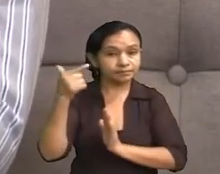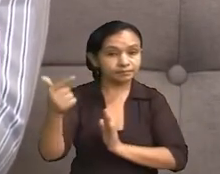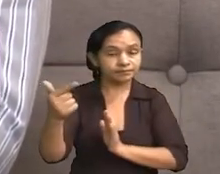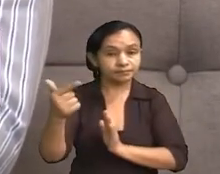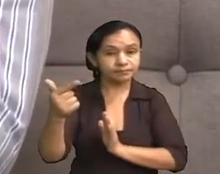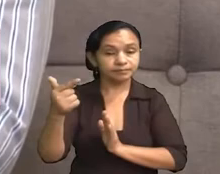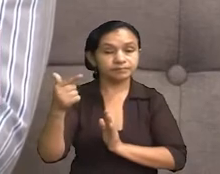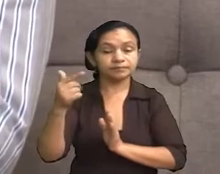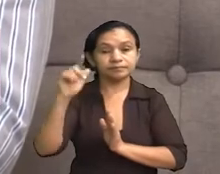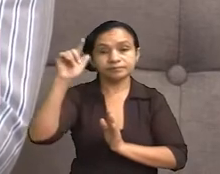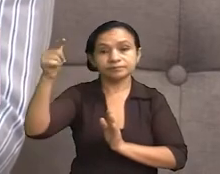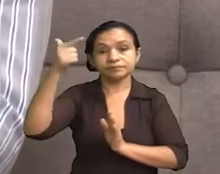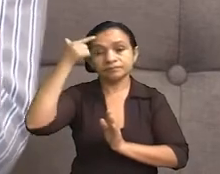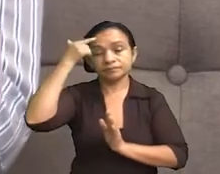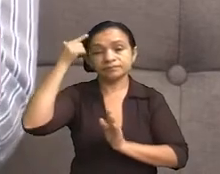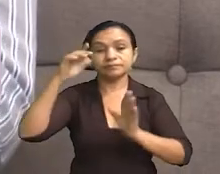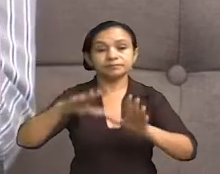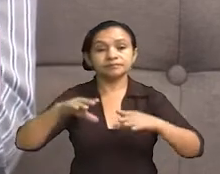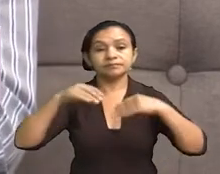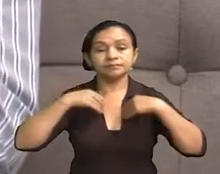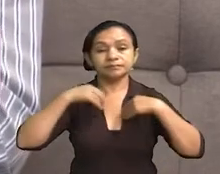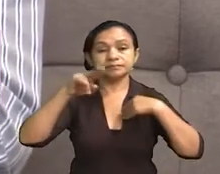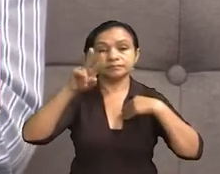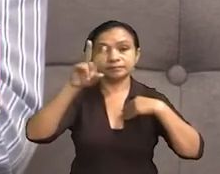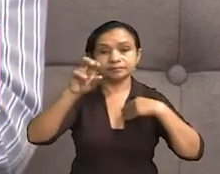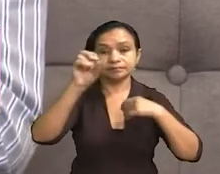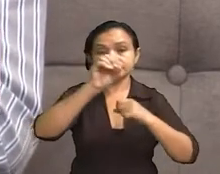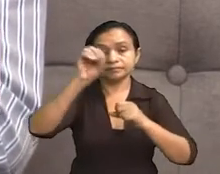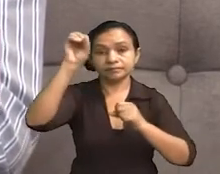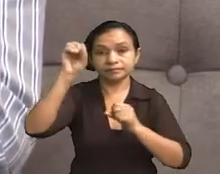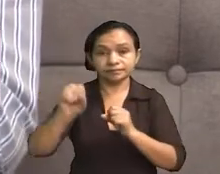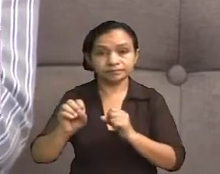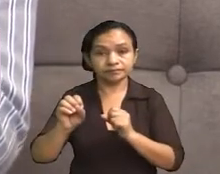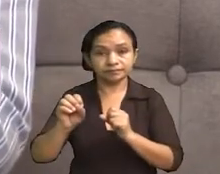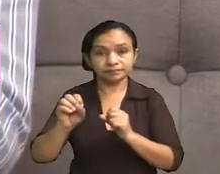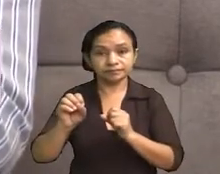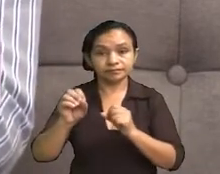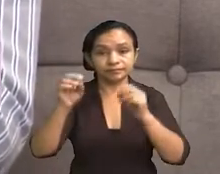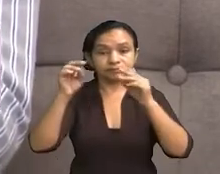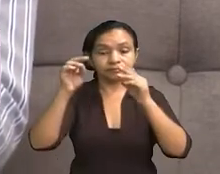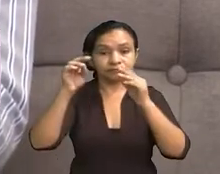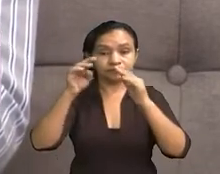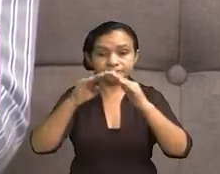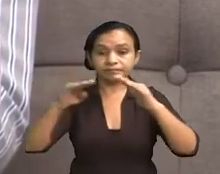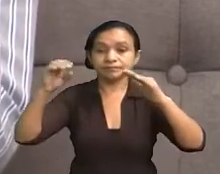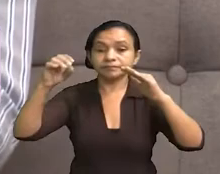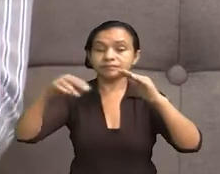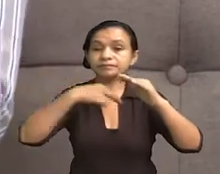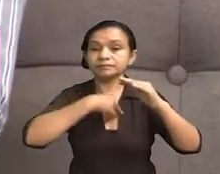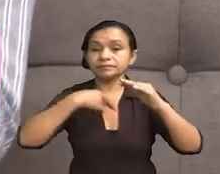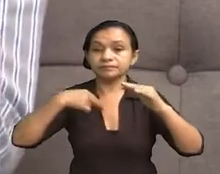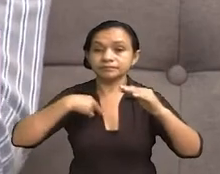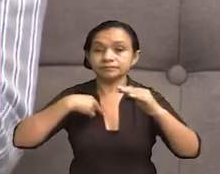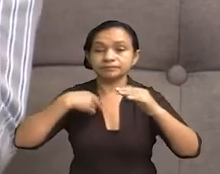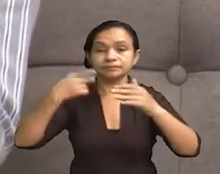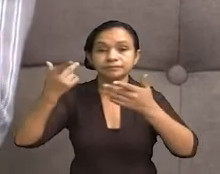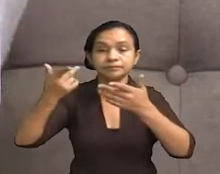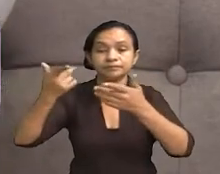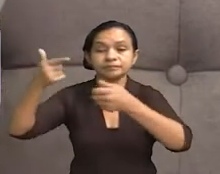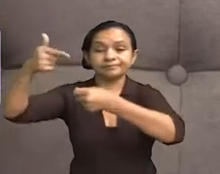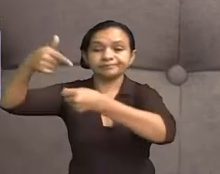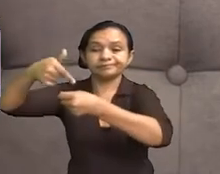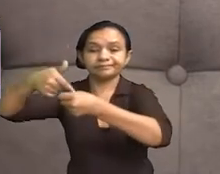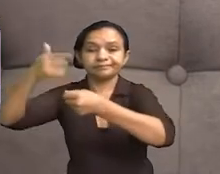asumió el gobierno del Frente, el 20% de los recursos de energía se producían con recursos